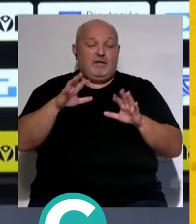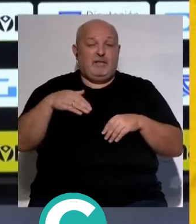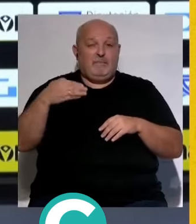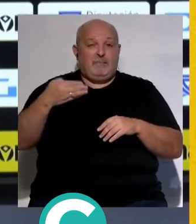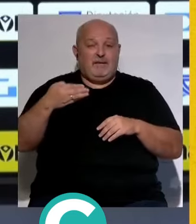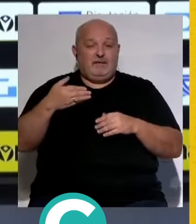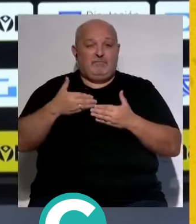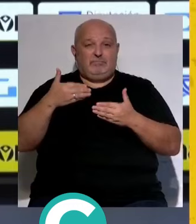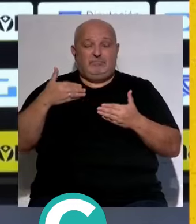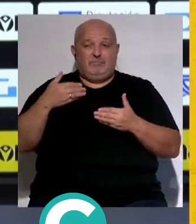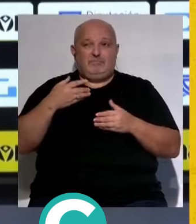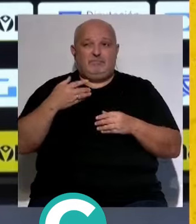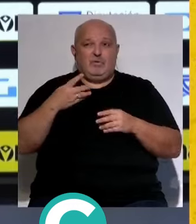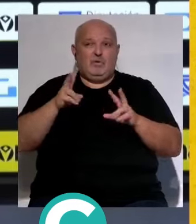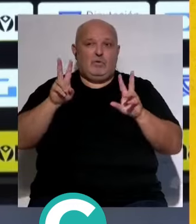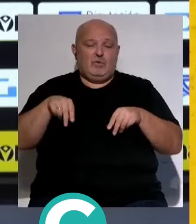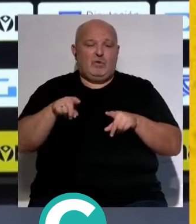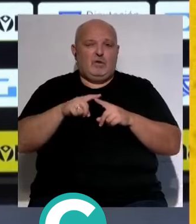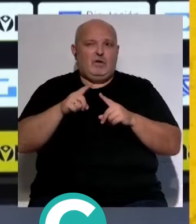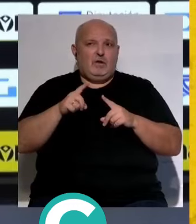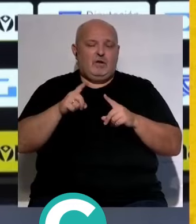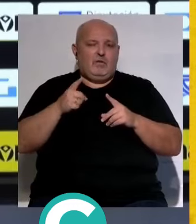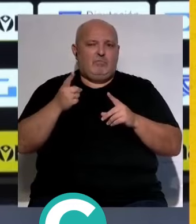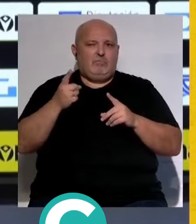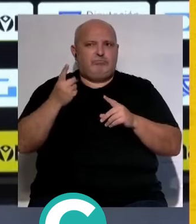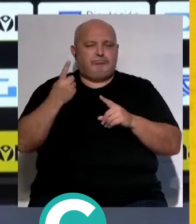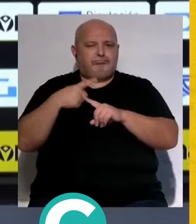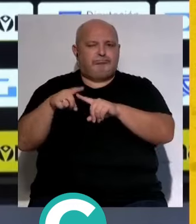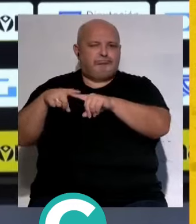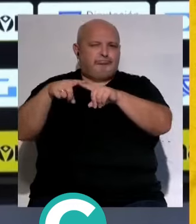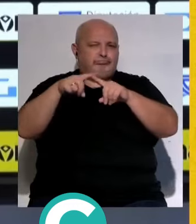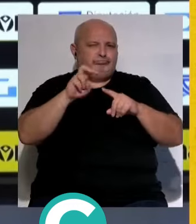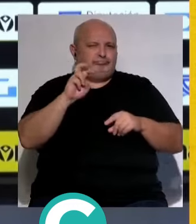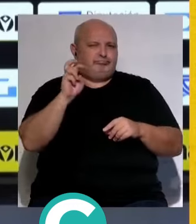el último año es un paseo de futbolistas de diferentes